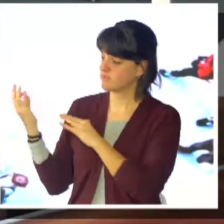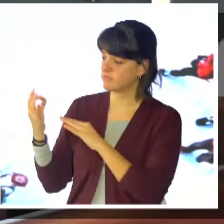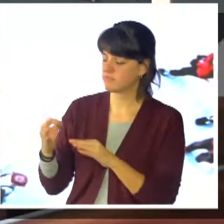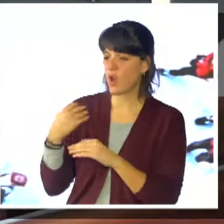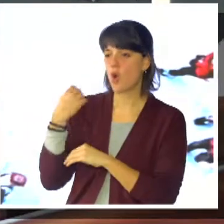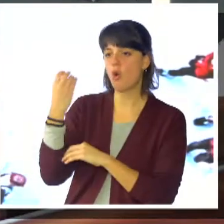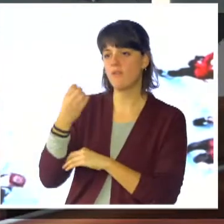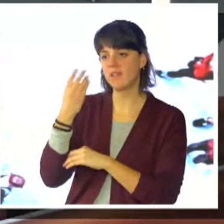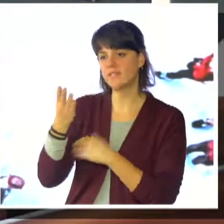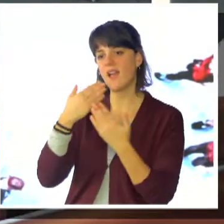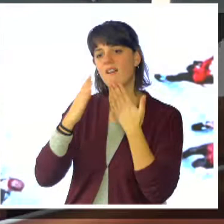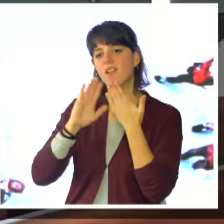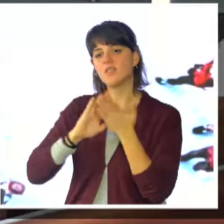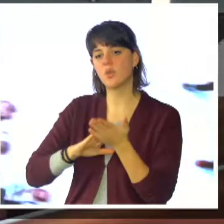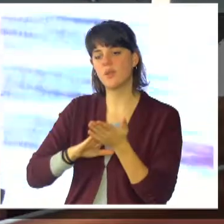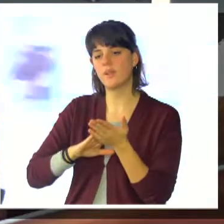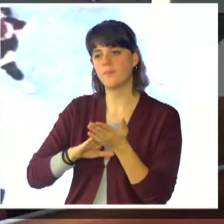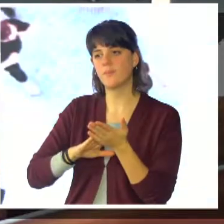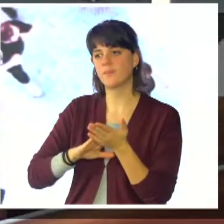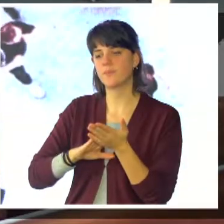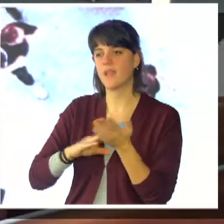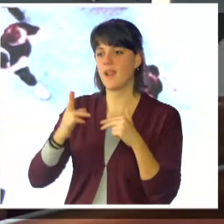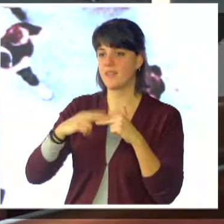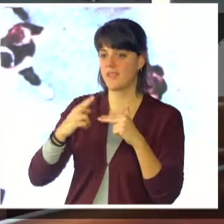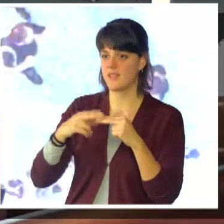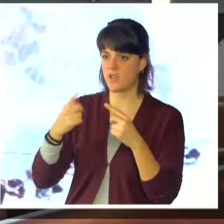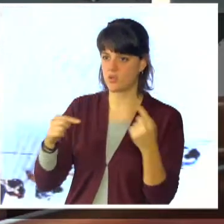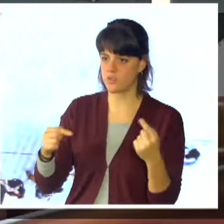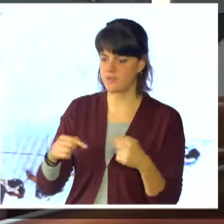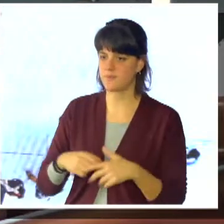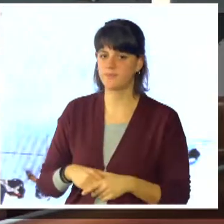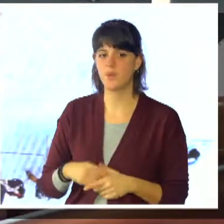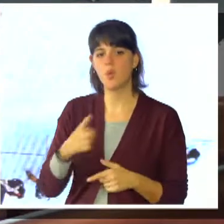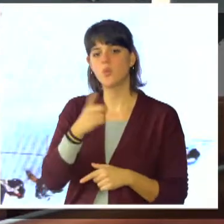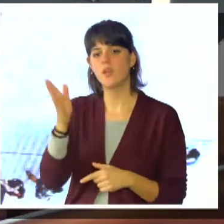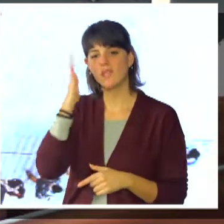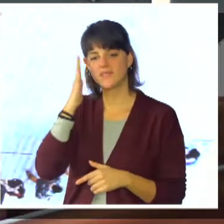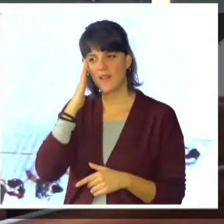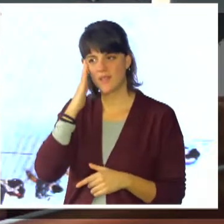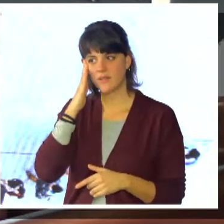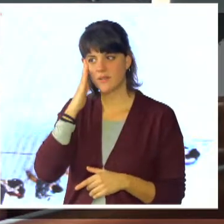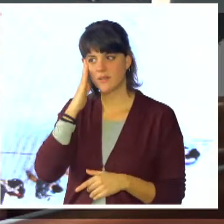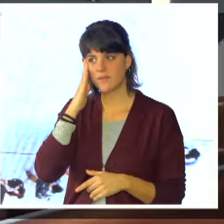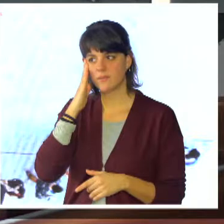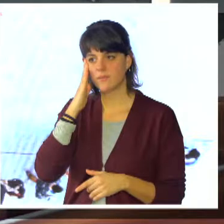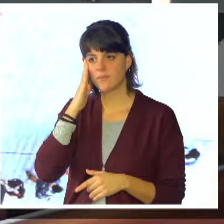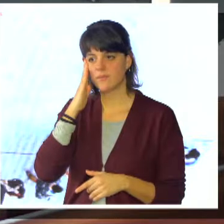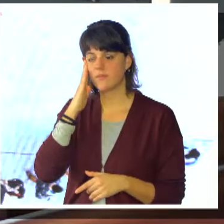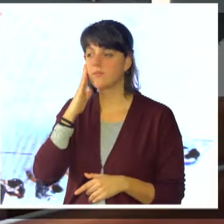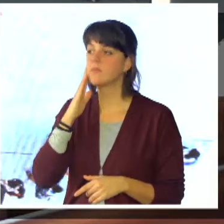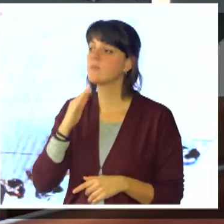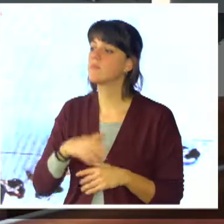que habla de las redes de acceso a Internet de las Cosas. Ustedes saben que esto que se conoce como, recién me enteré que también por su